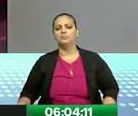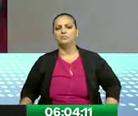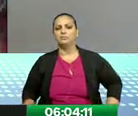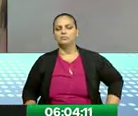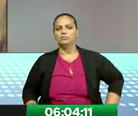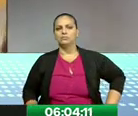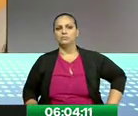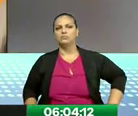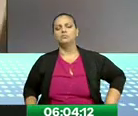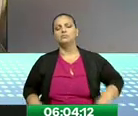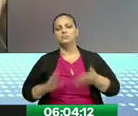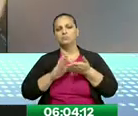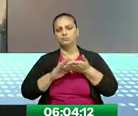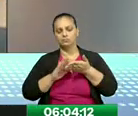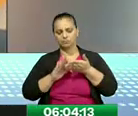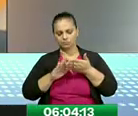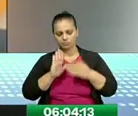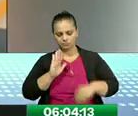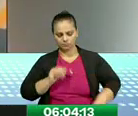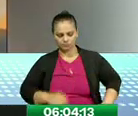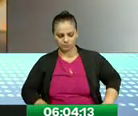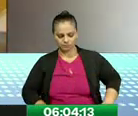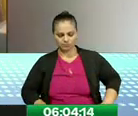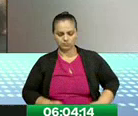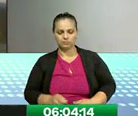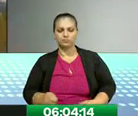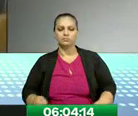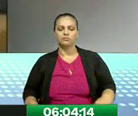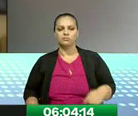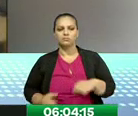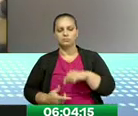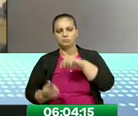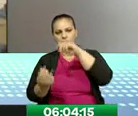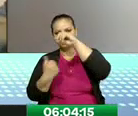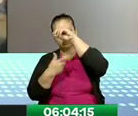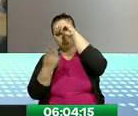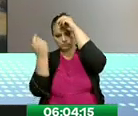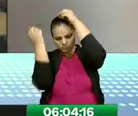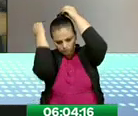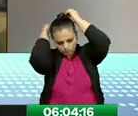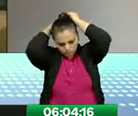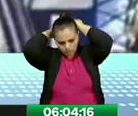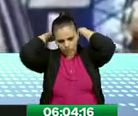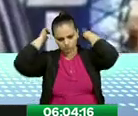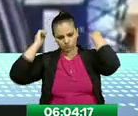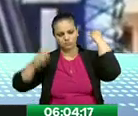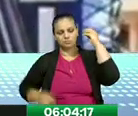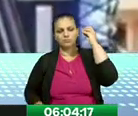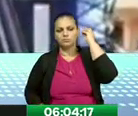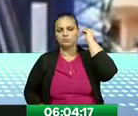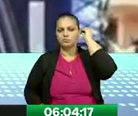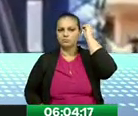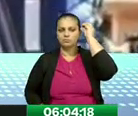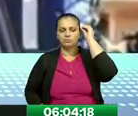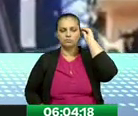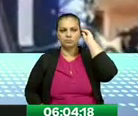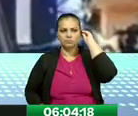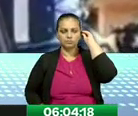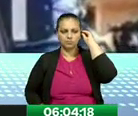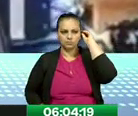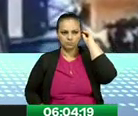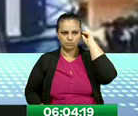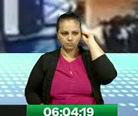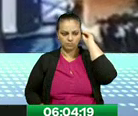adentro, pero yo les recomiendo que dejen esos diablos tranquilos para que las cosas no lleguen a mayores. Ya las autoridades están tomando las medidas del